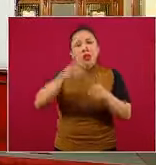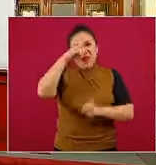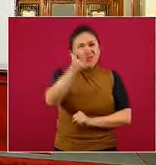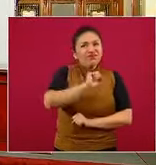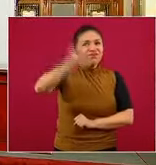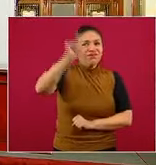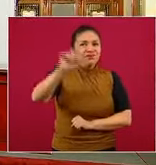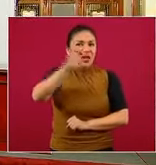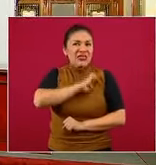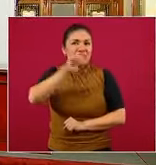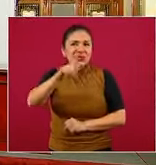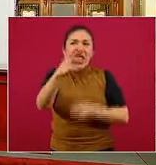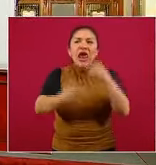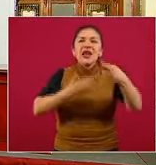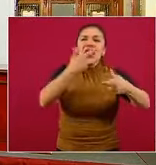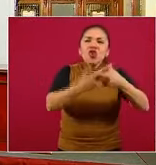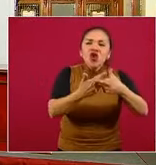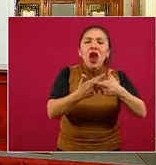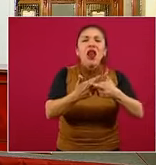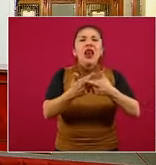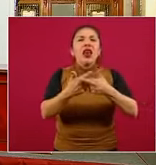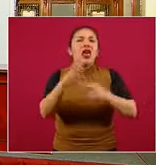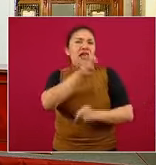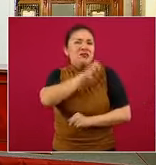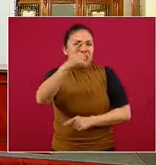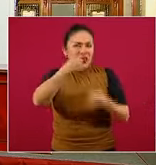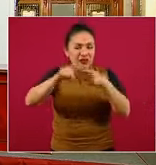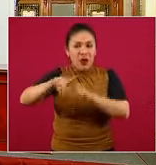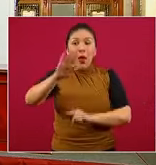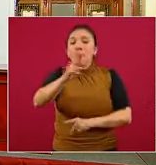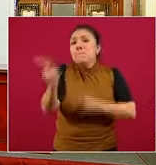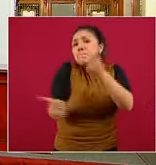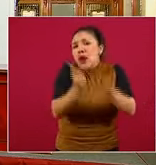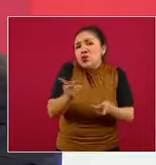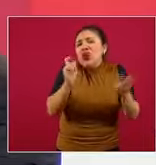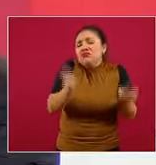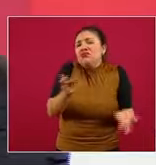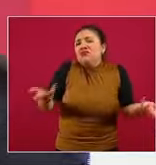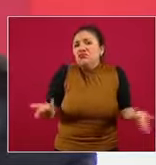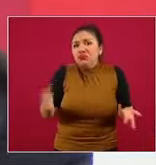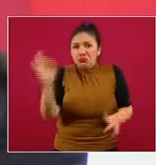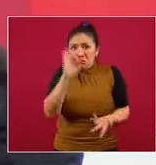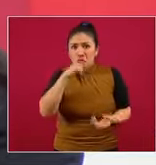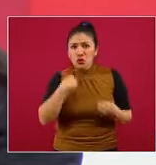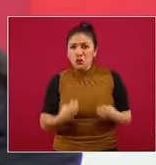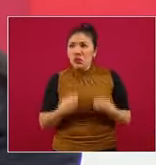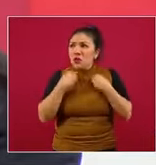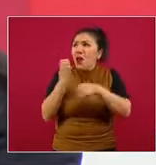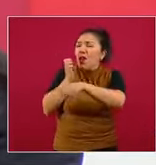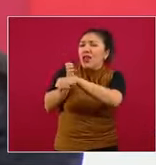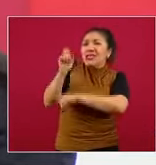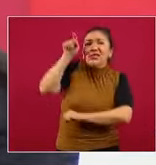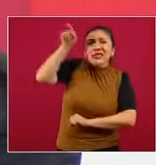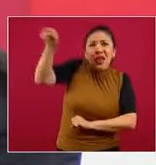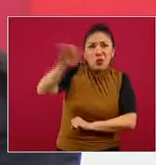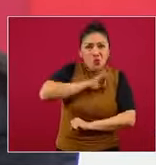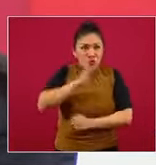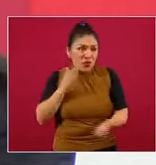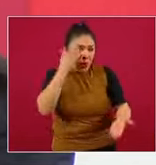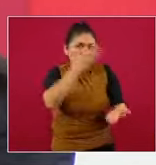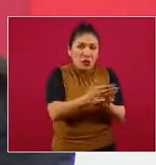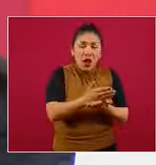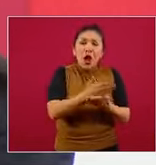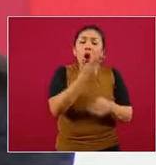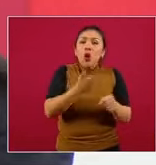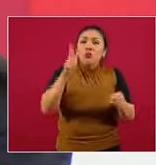especialidad, hospitales regionales, hospitales de alta especialidad. La pregunta natural es, ¿y si yo vivo en un estado, puedo ir al hospital